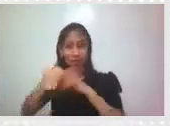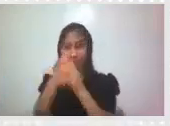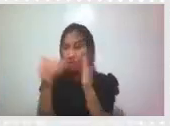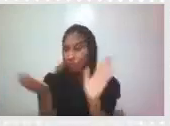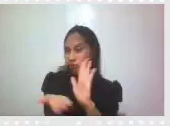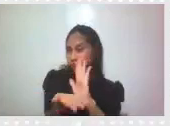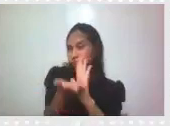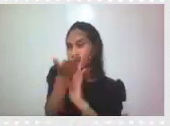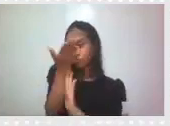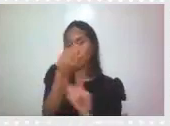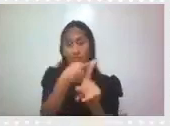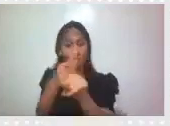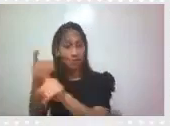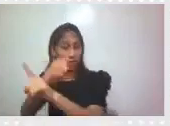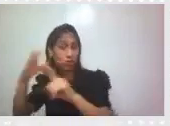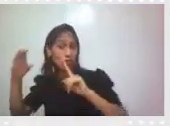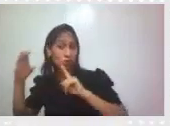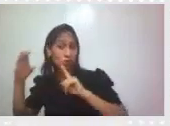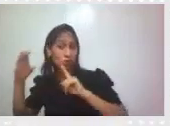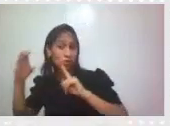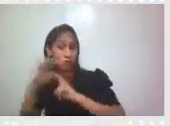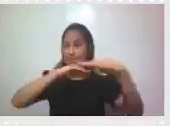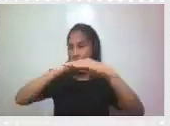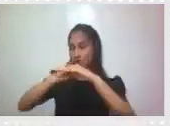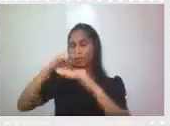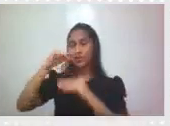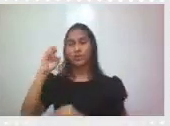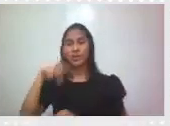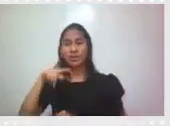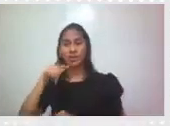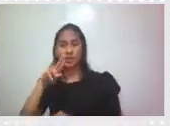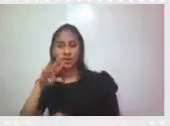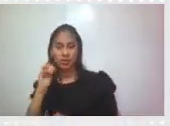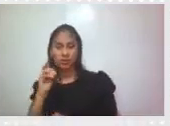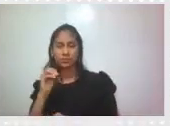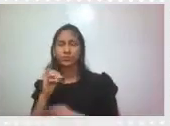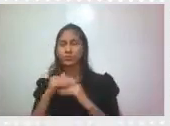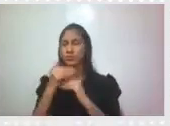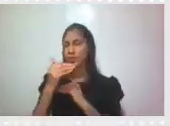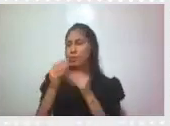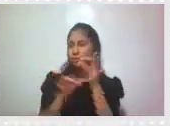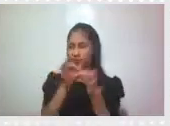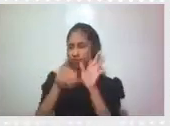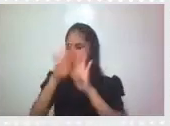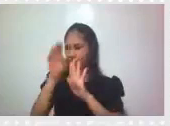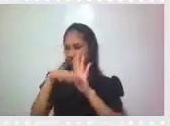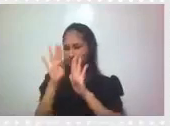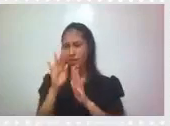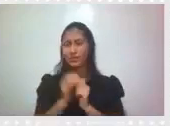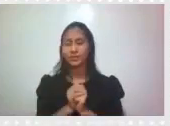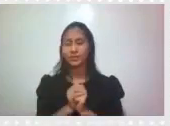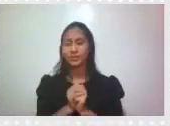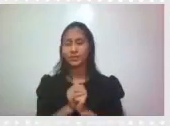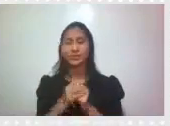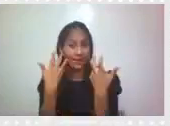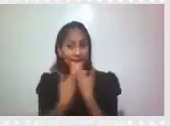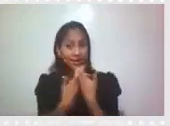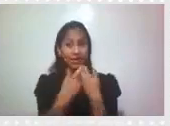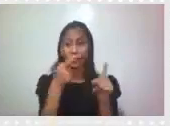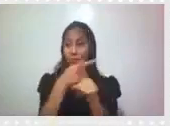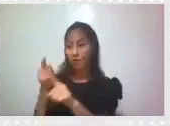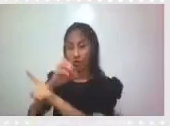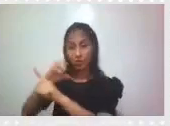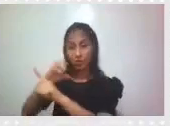de interculturalidad e igualdad de género. Para brindarles más detalles respecto a las acciones de interculturalidad que